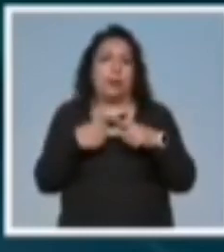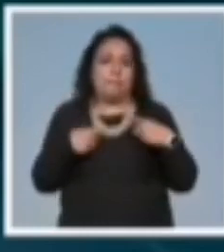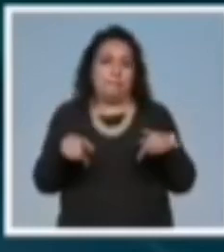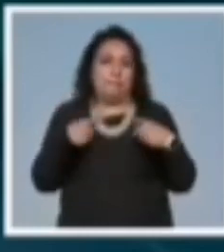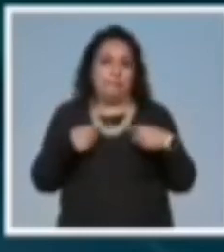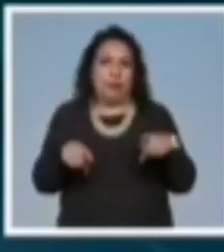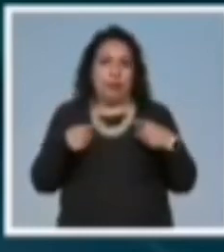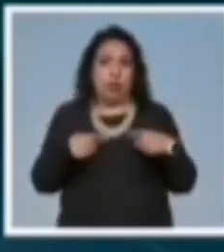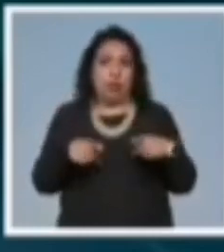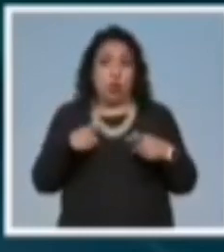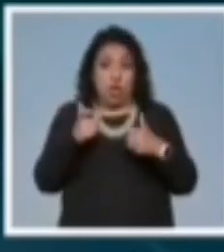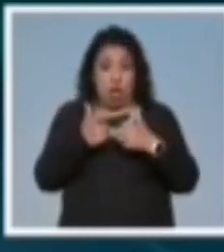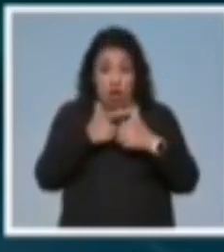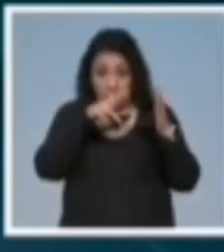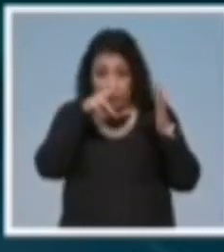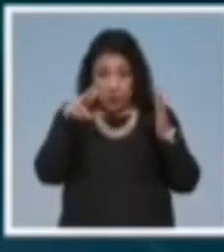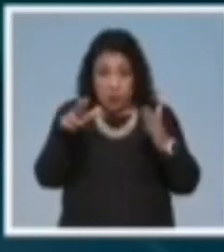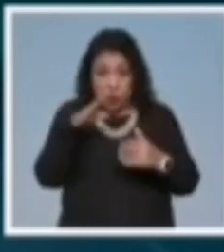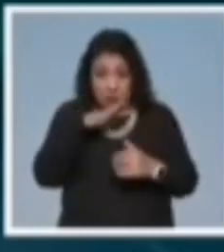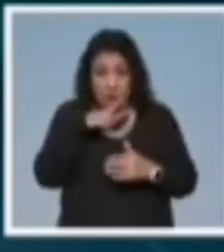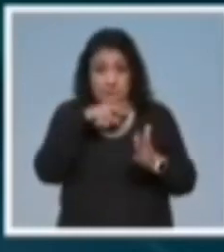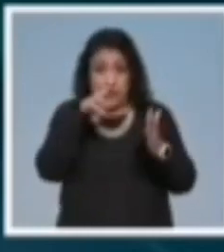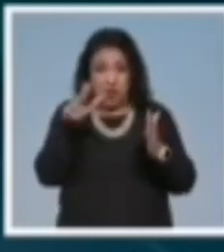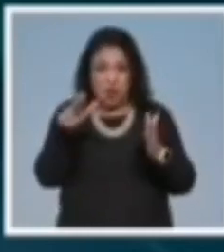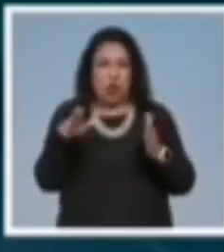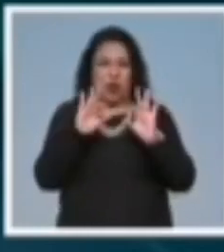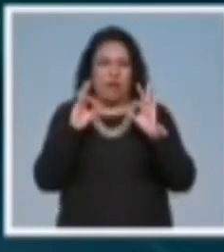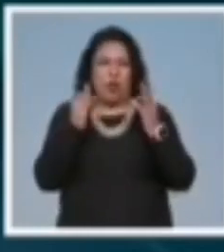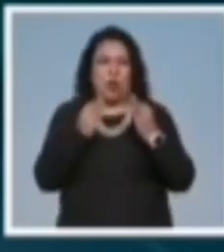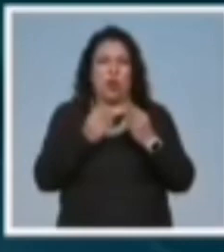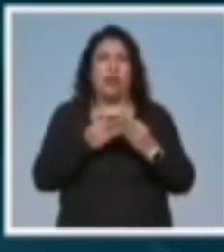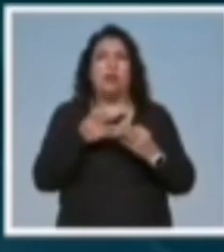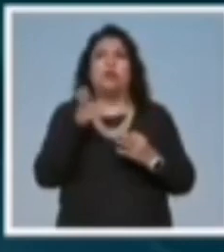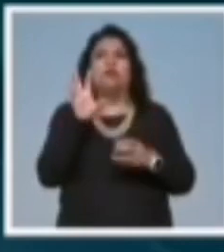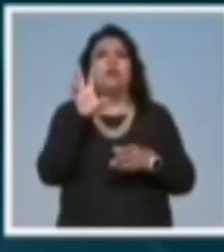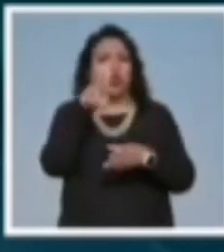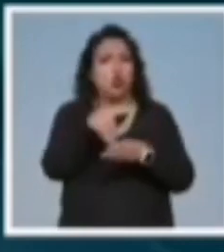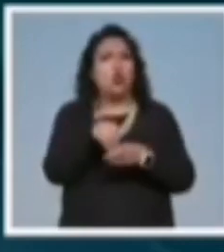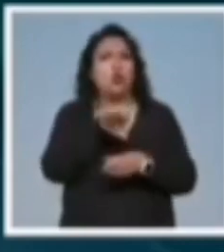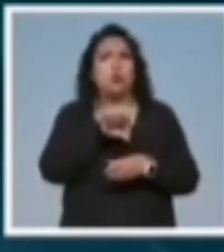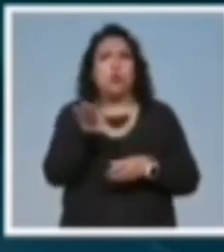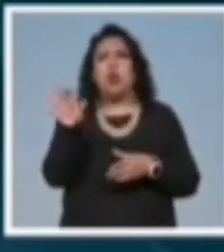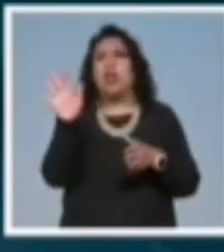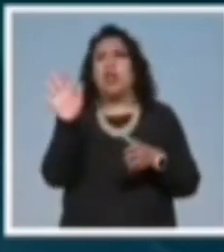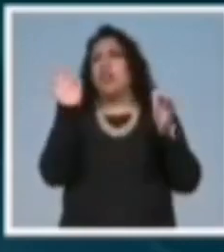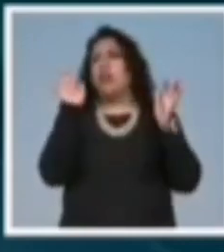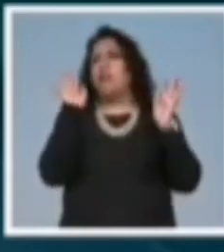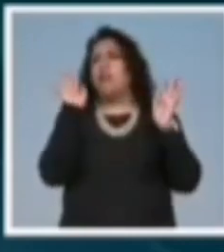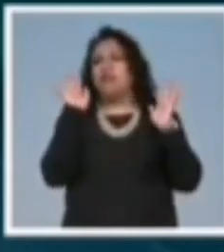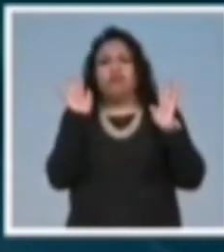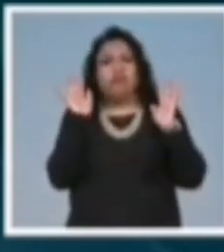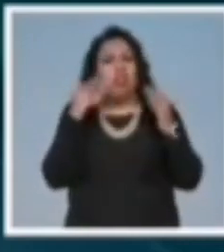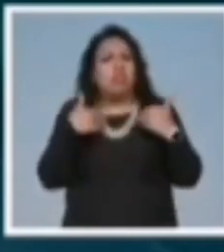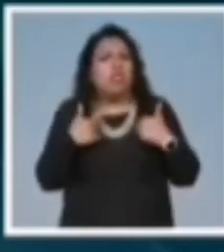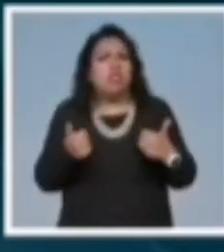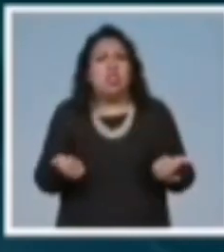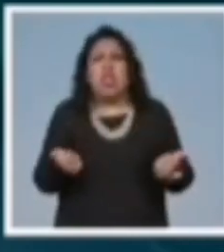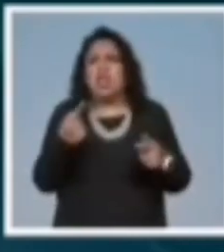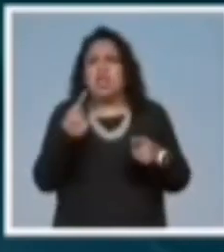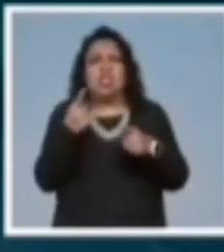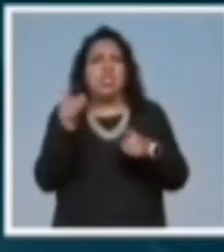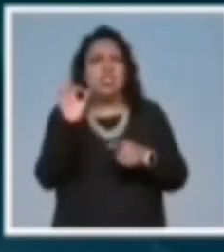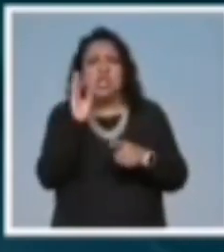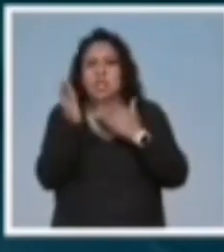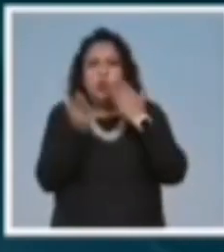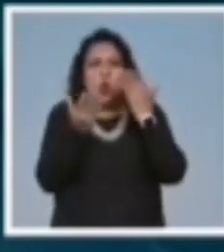porque si algo tiene la pintura, y sobre todo la pintura figurativa, es que es incluyente. La puede entender quien no tenga un